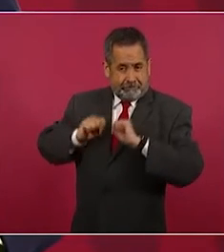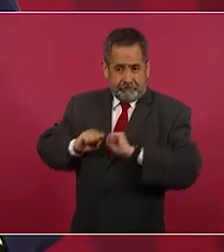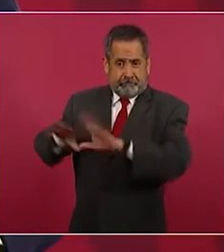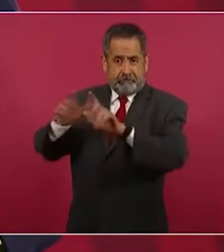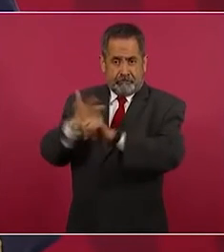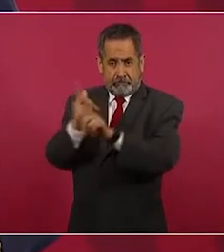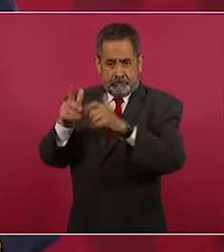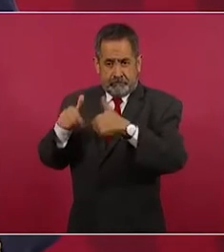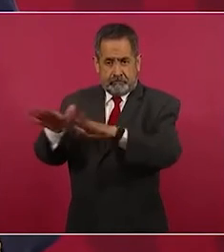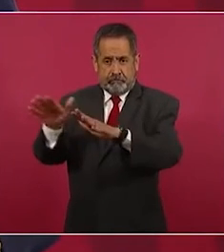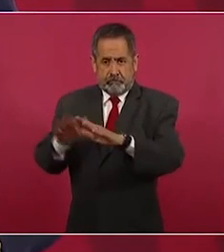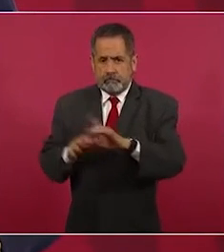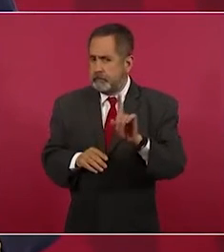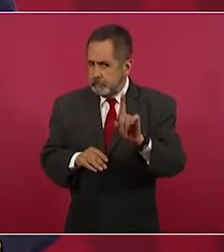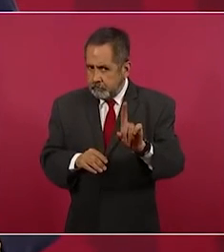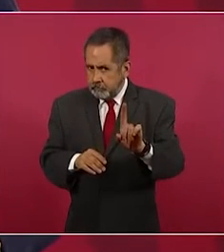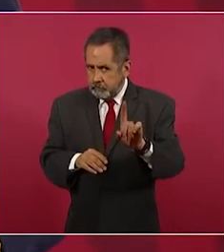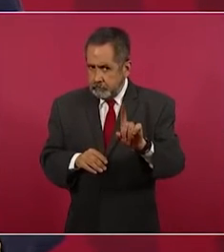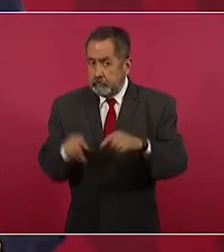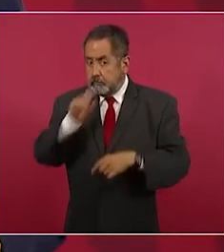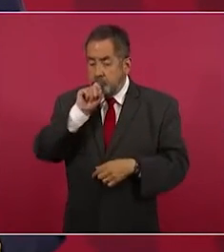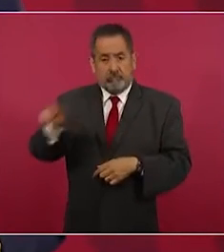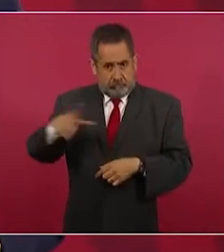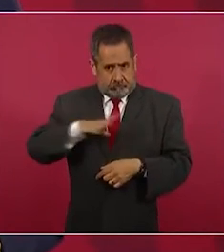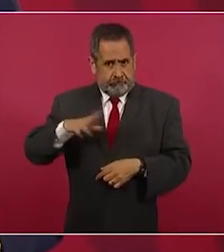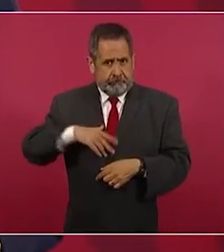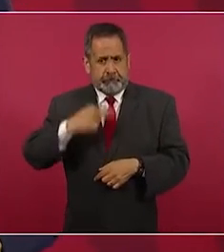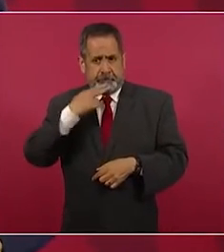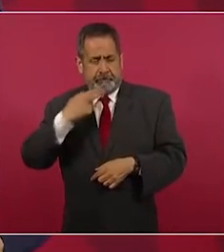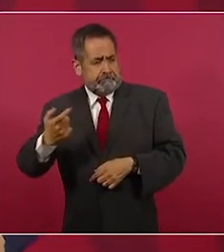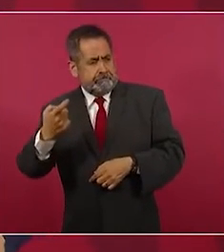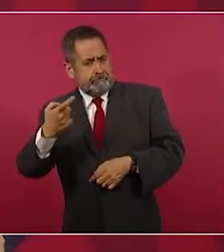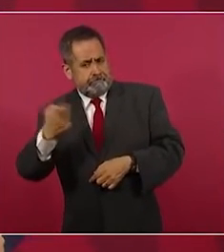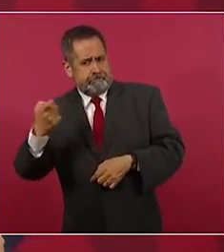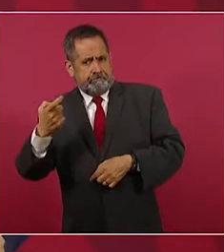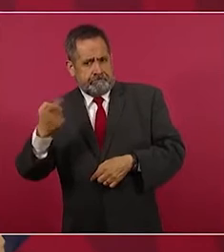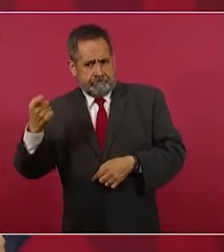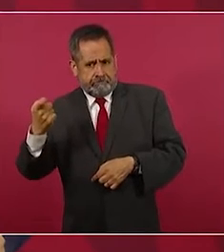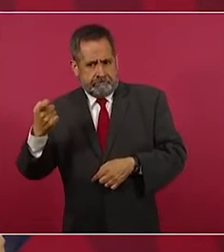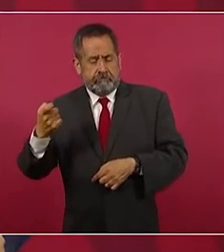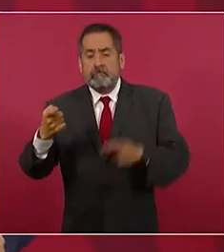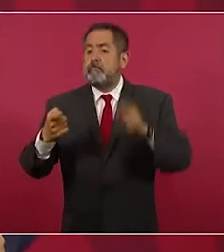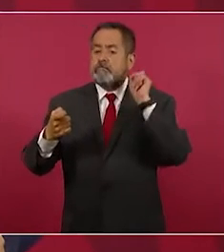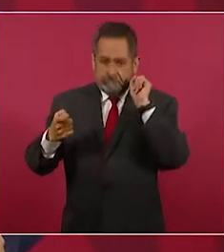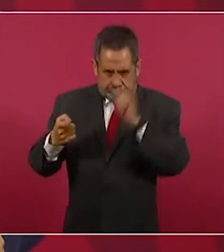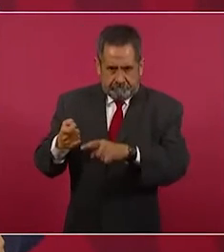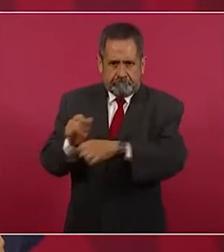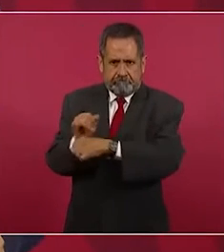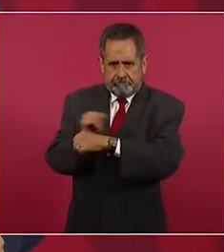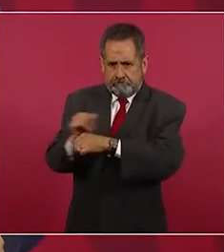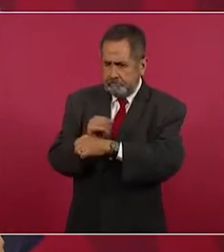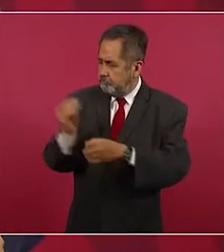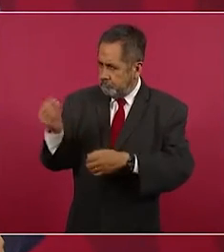también se comprobó que disparó, por lo mismo tiene que estar sujeto a proceso.